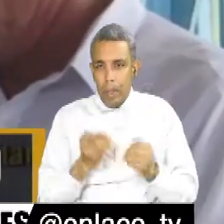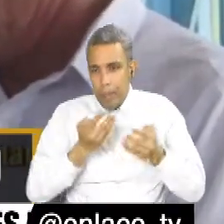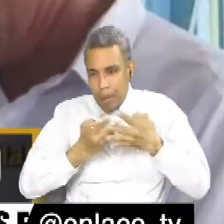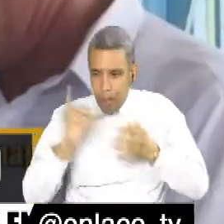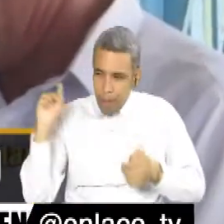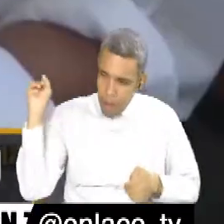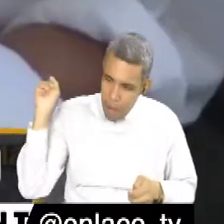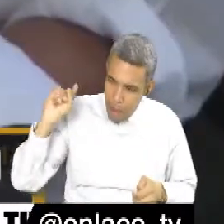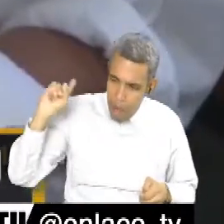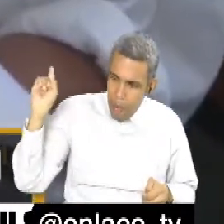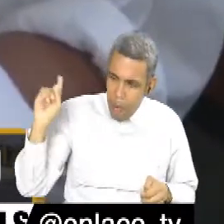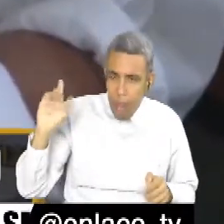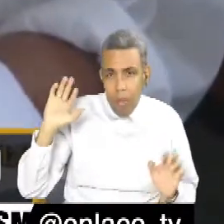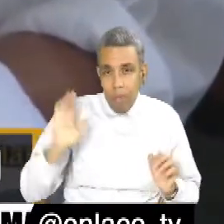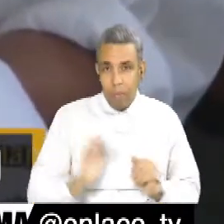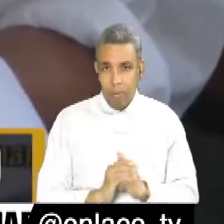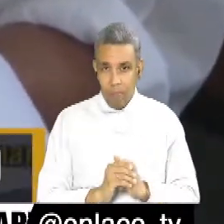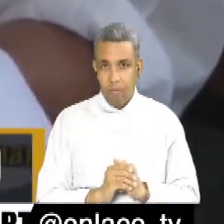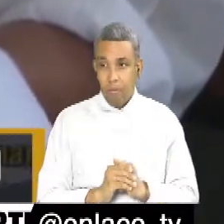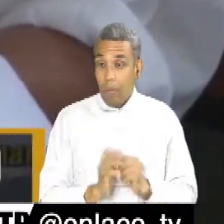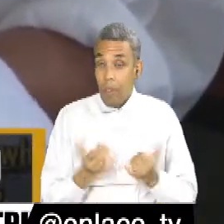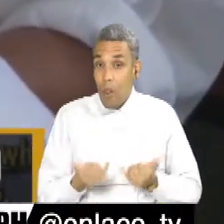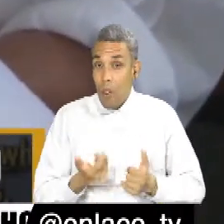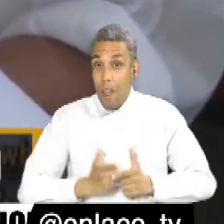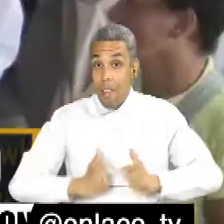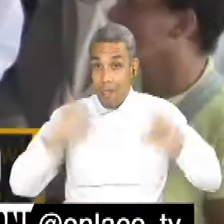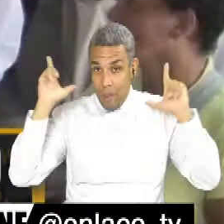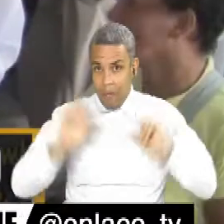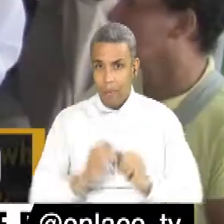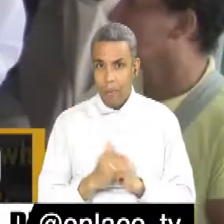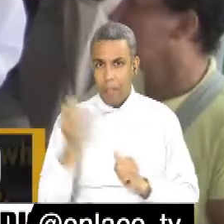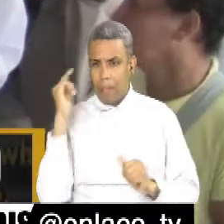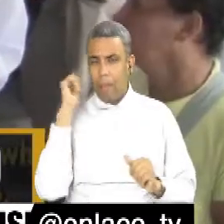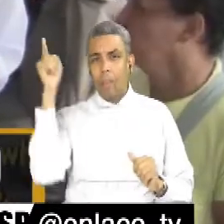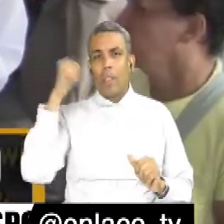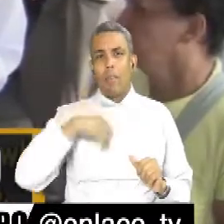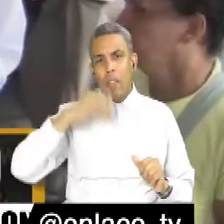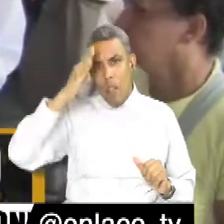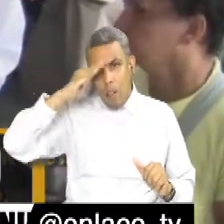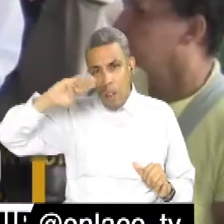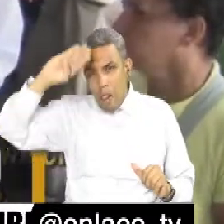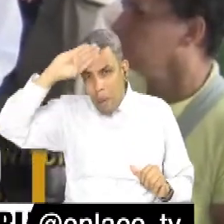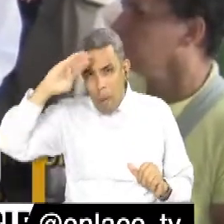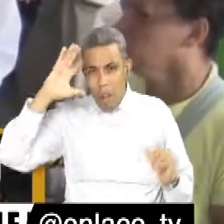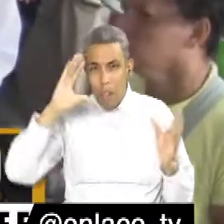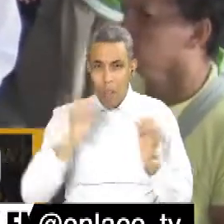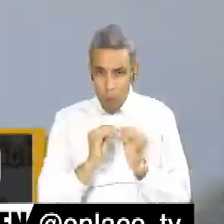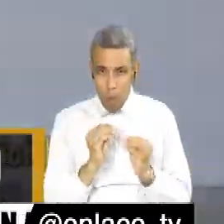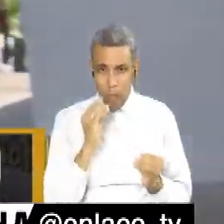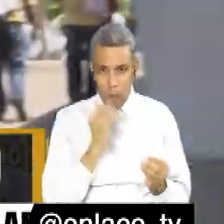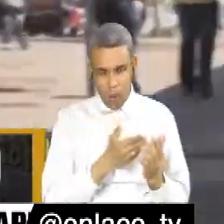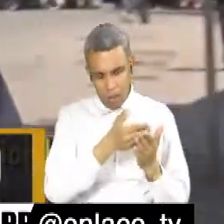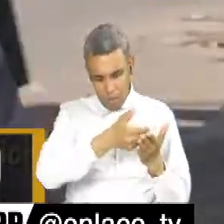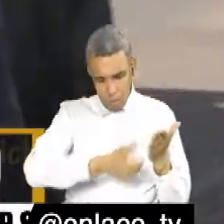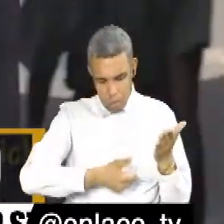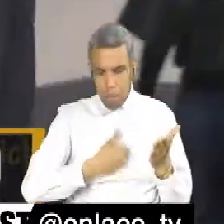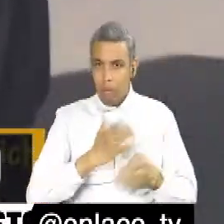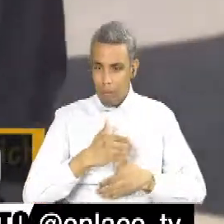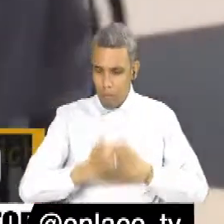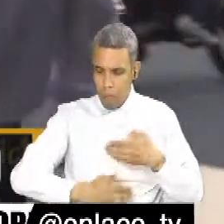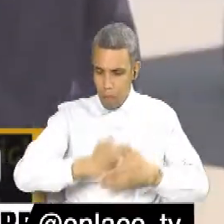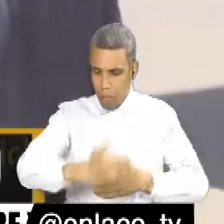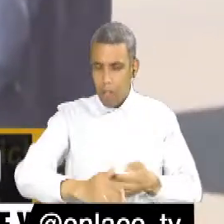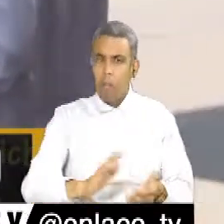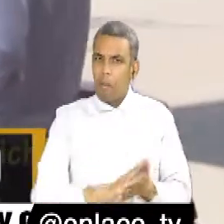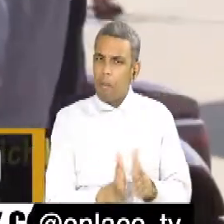punto quinto, en el tema de víctimas, existe lo que tiene que ver con la Justicia Especial para la Paz.